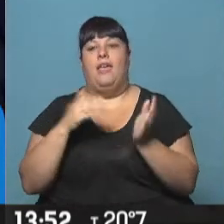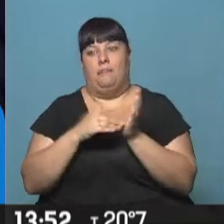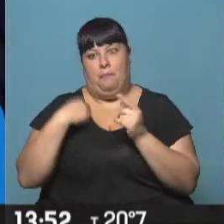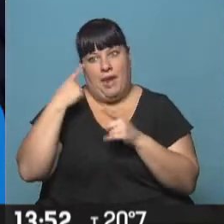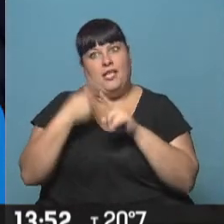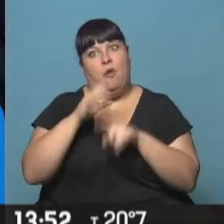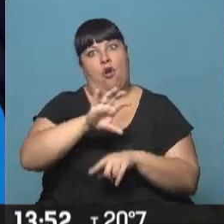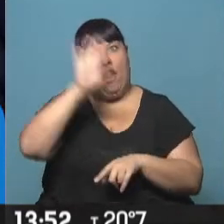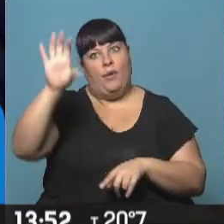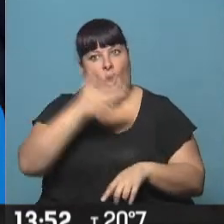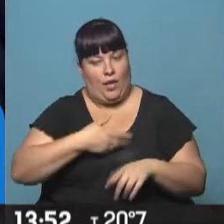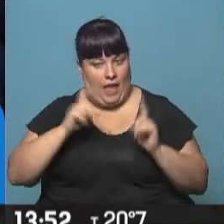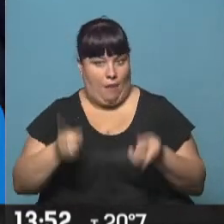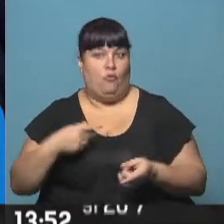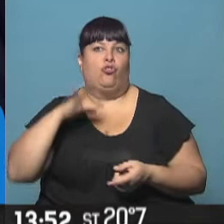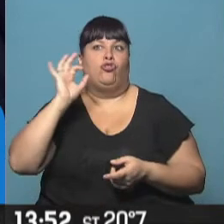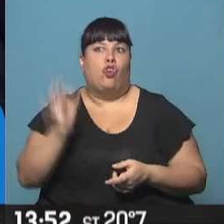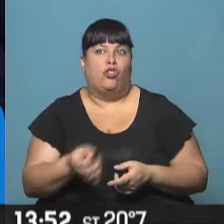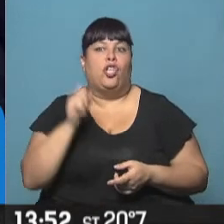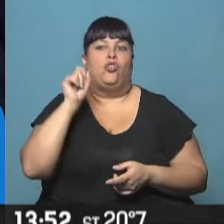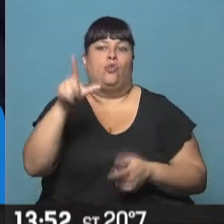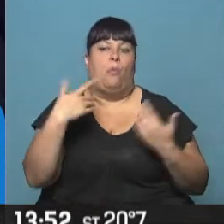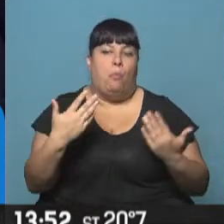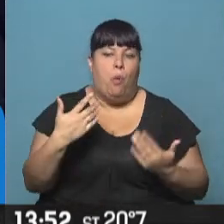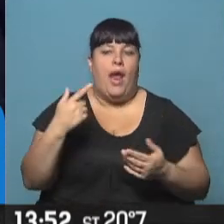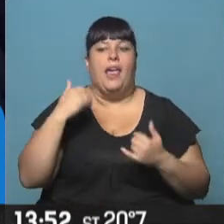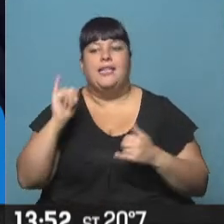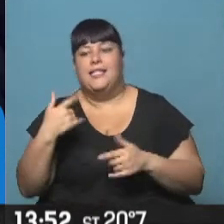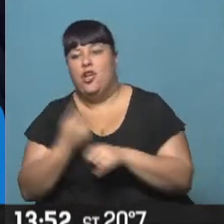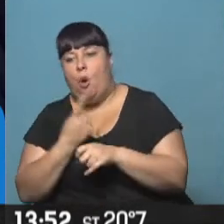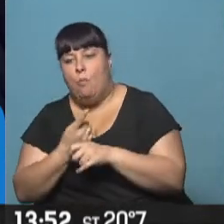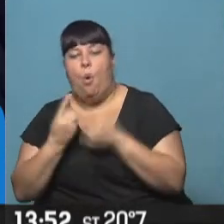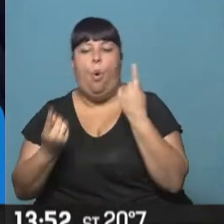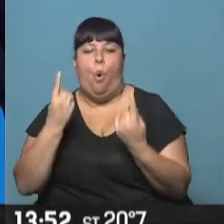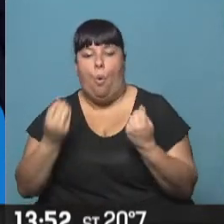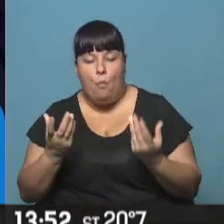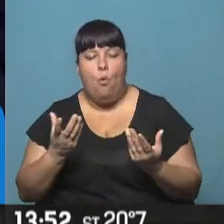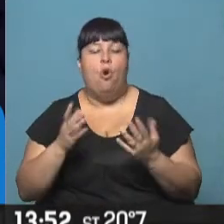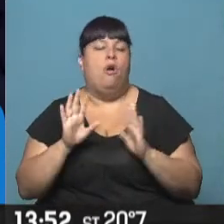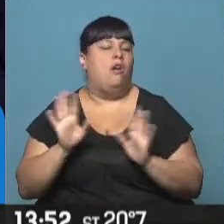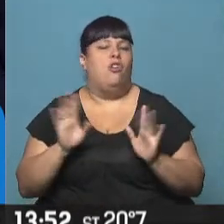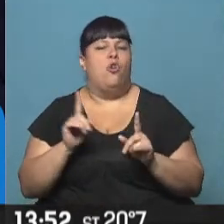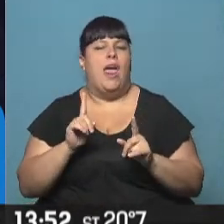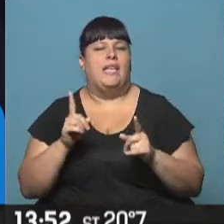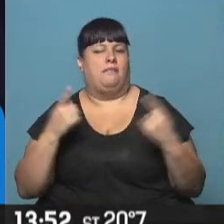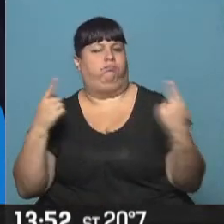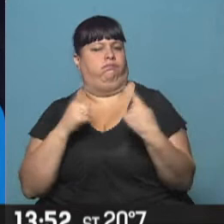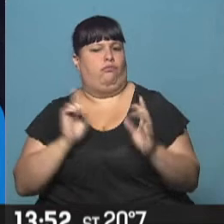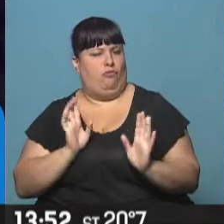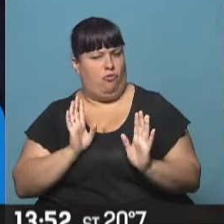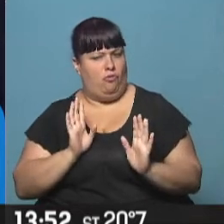también de los gobernadores, sabiendo cuáles son sus posibilidades, qué pueden, qué no pueden, Entonces no